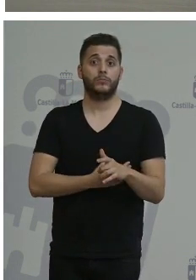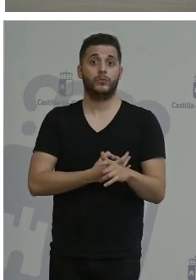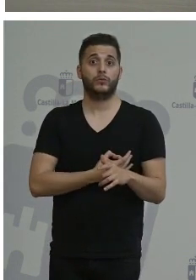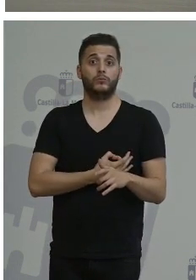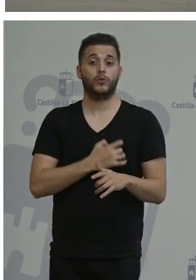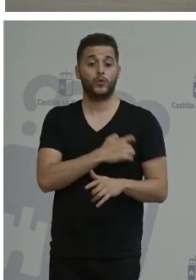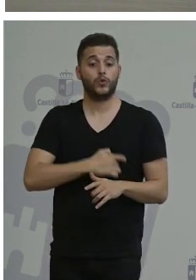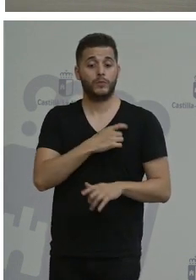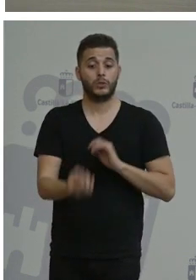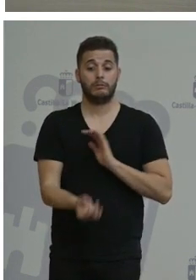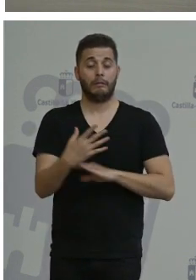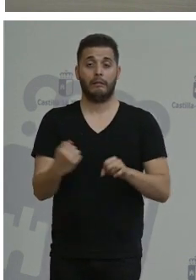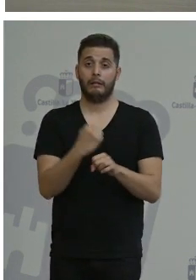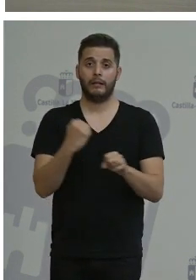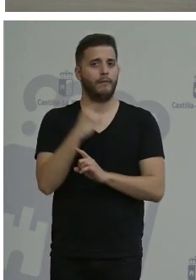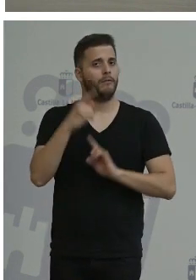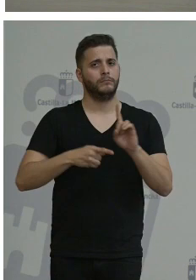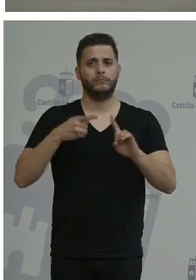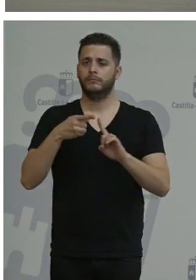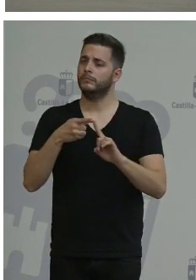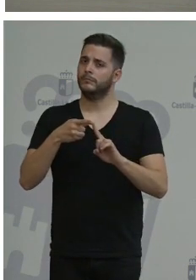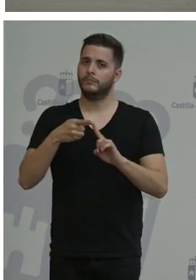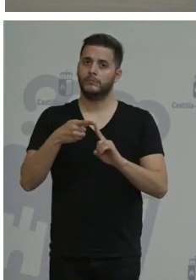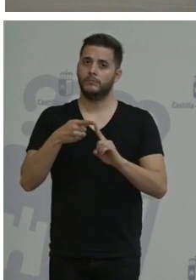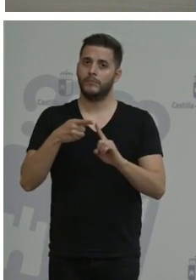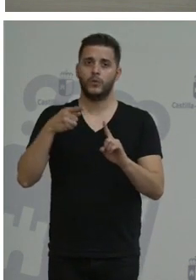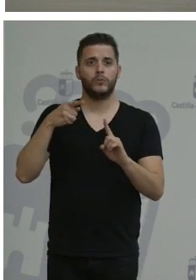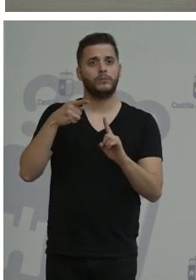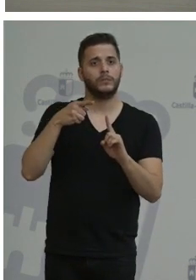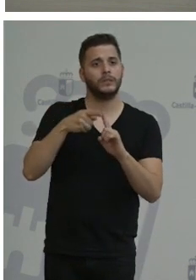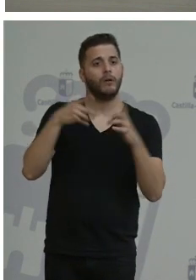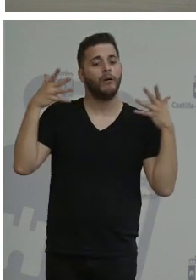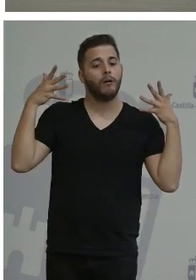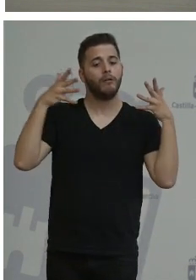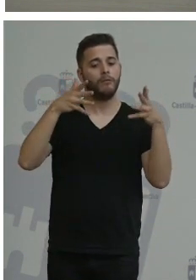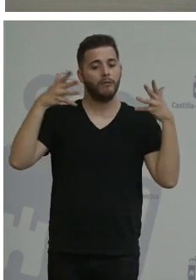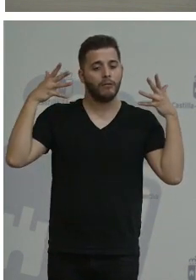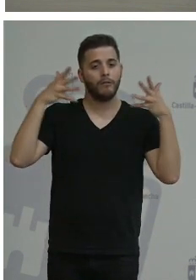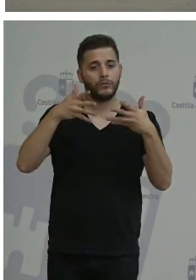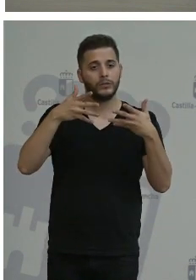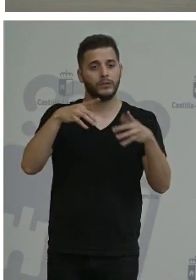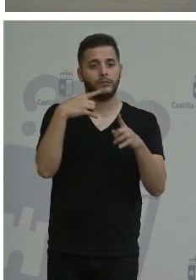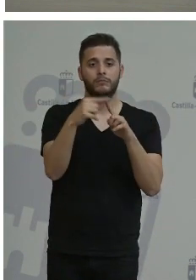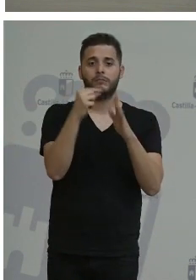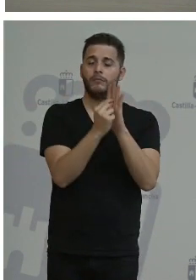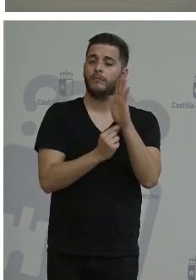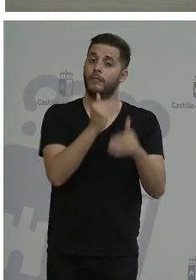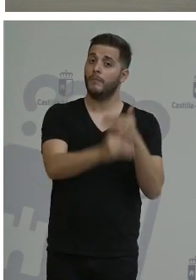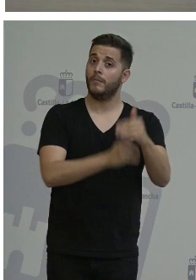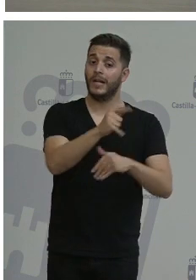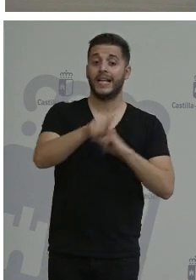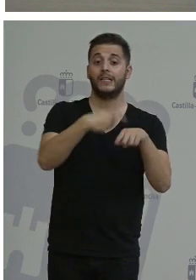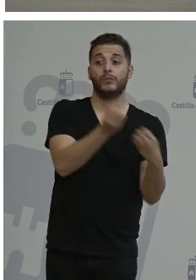plantear, sobre todo, establecer recomendaciones que se elevarían a las mesas. Las mesas que, finalmente,